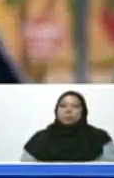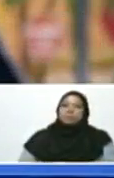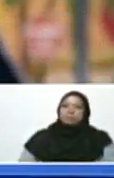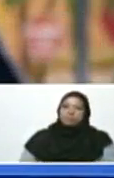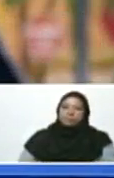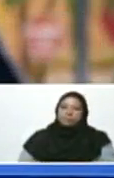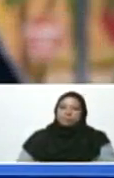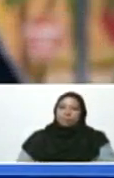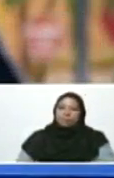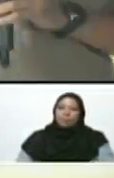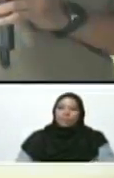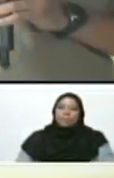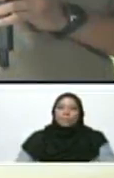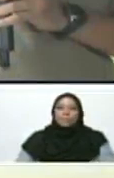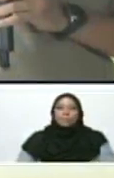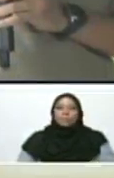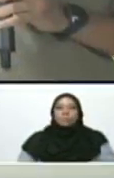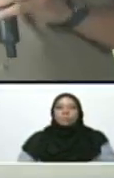Adolfo.